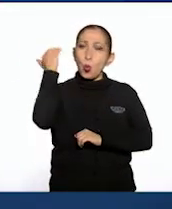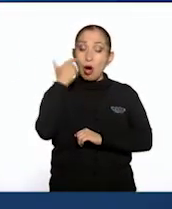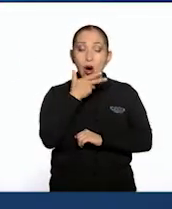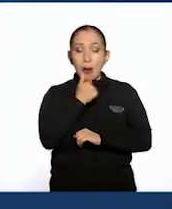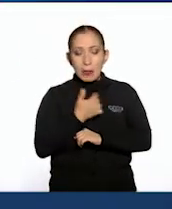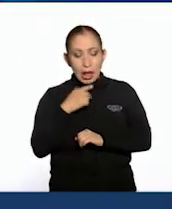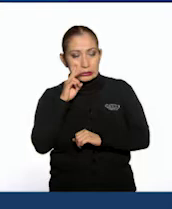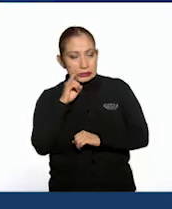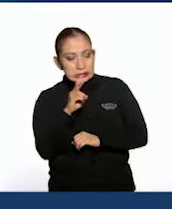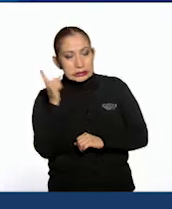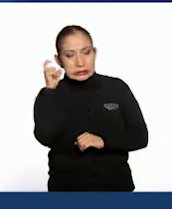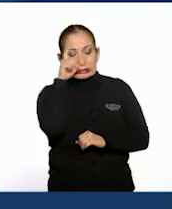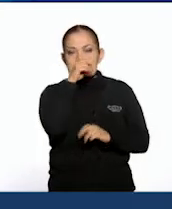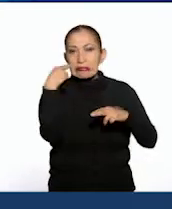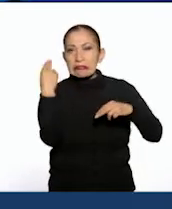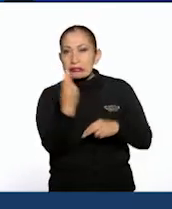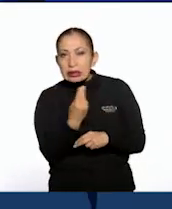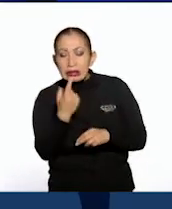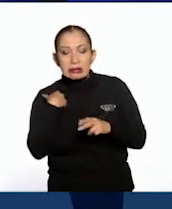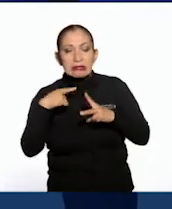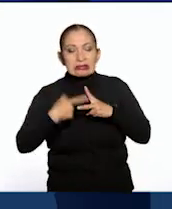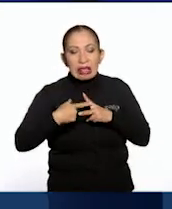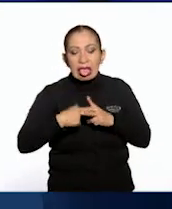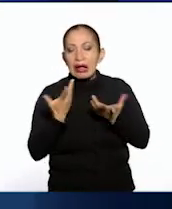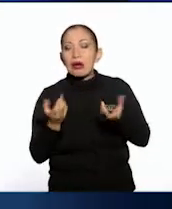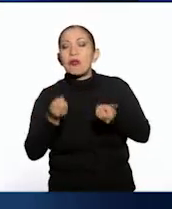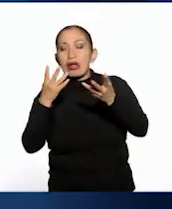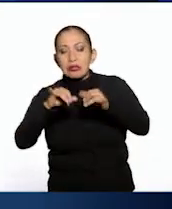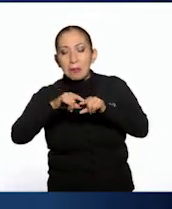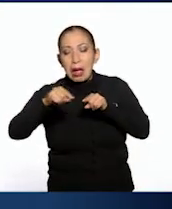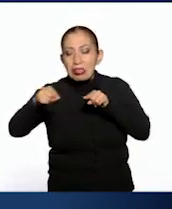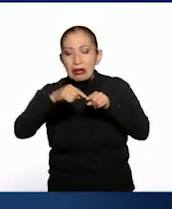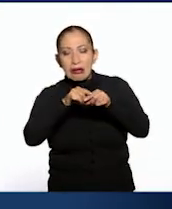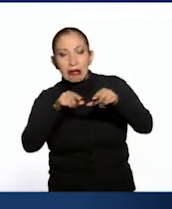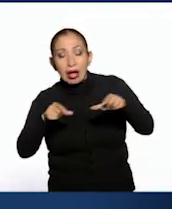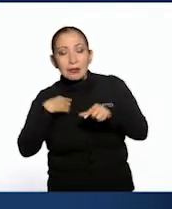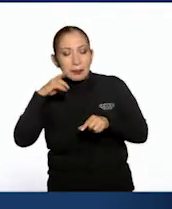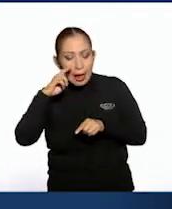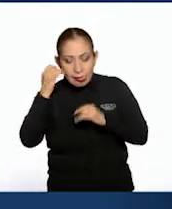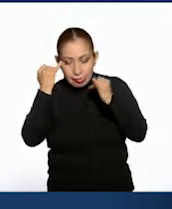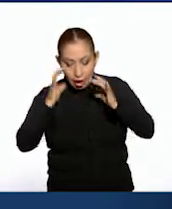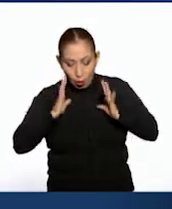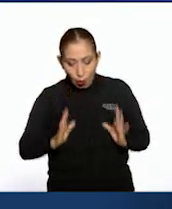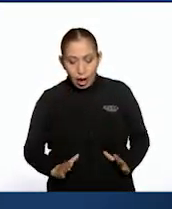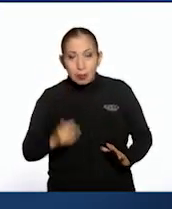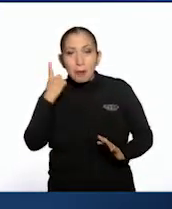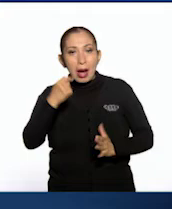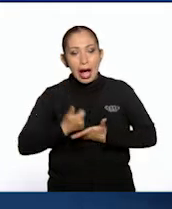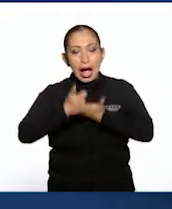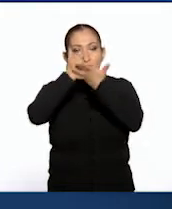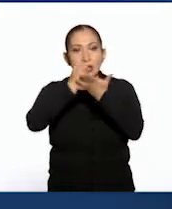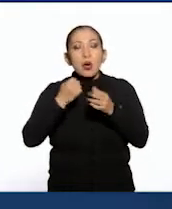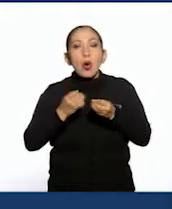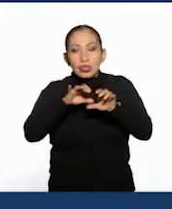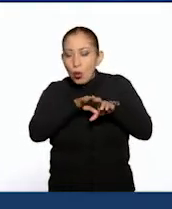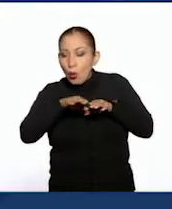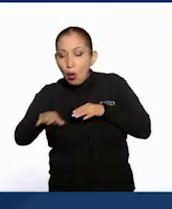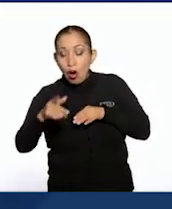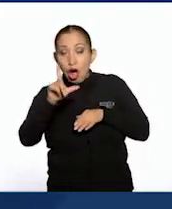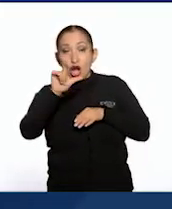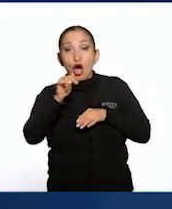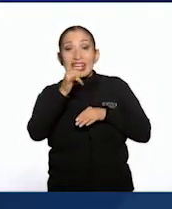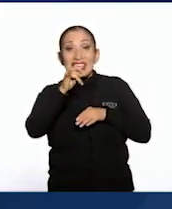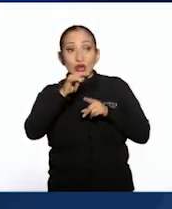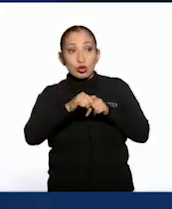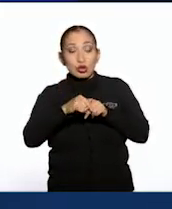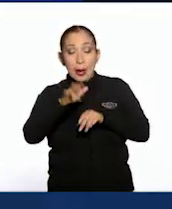hombre se enfrentó a la necesidad de medir cosas, por lo que recurrió a su cuerpo para hacerlo. Con la longitud